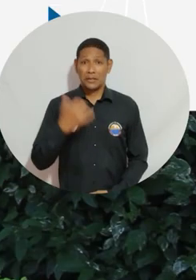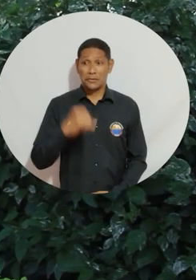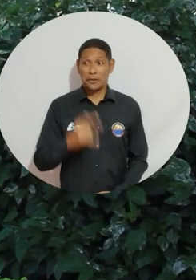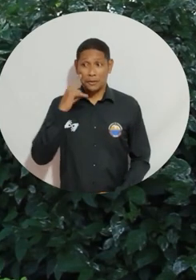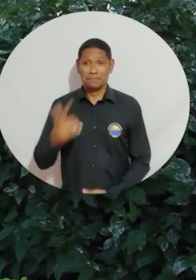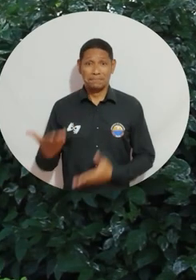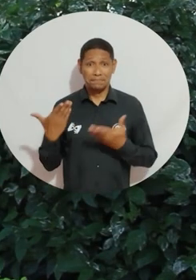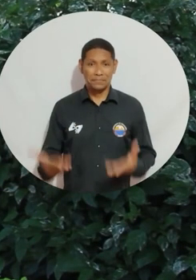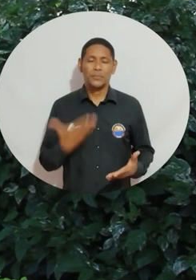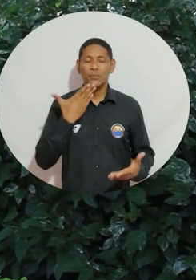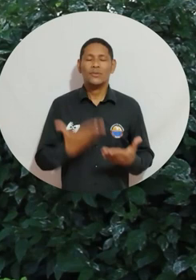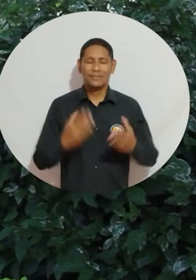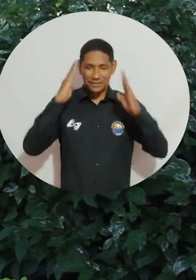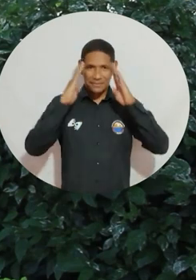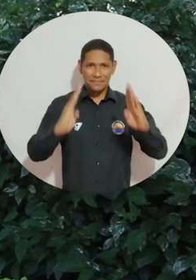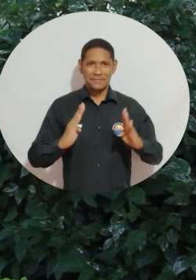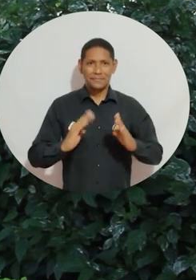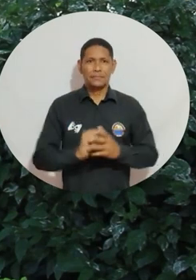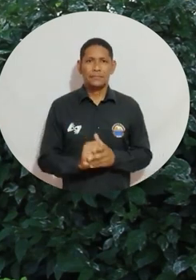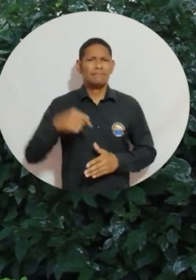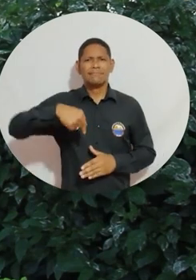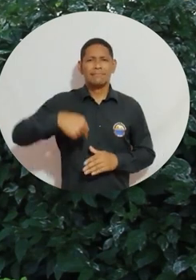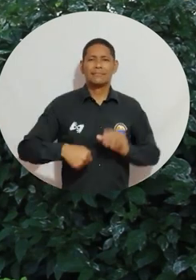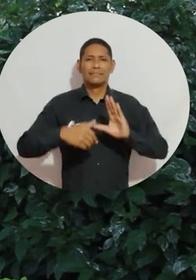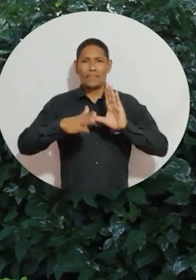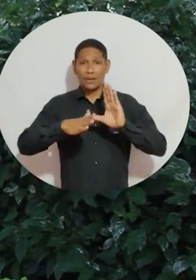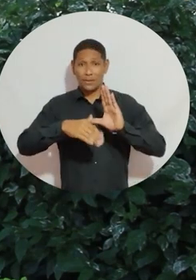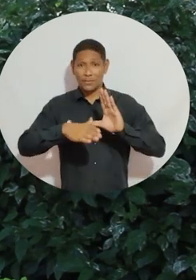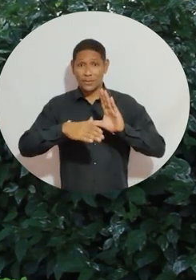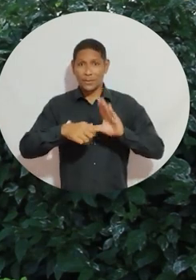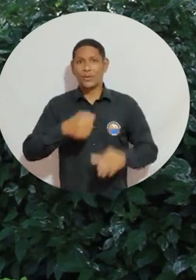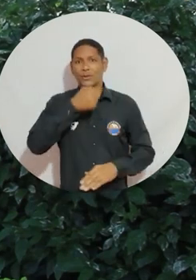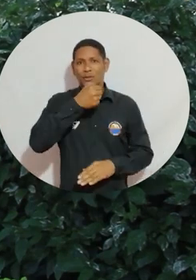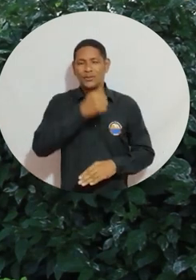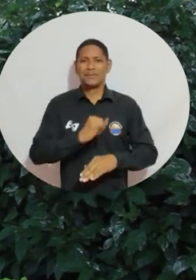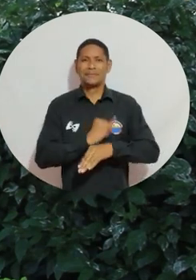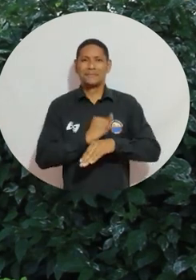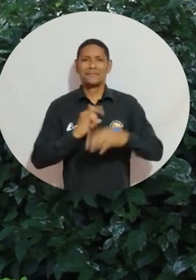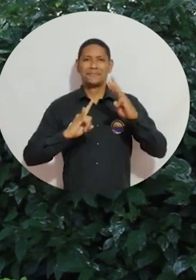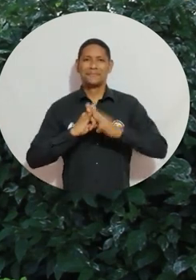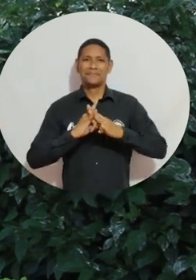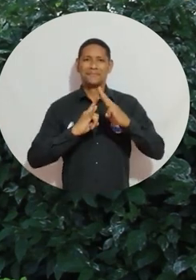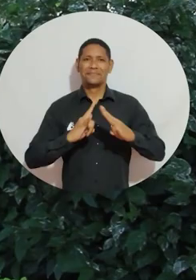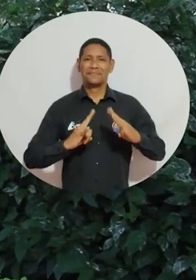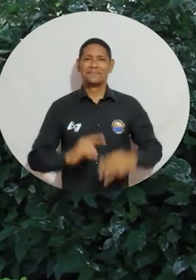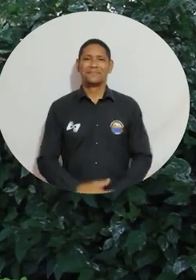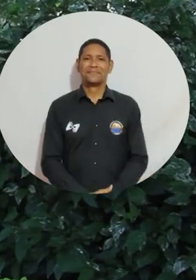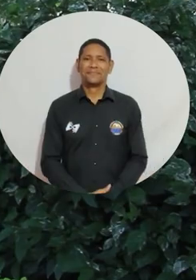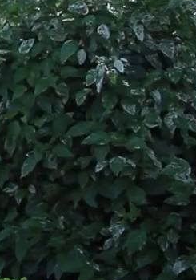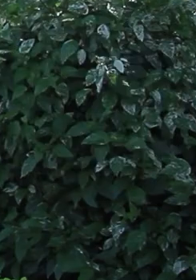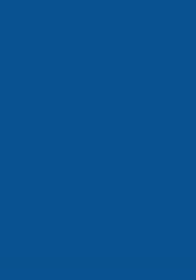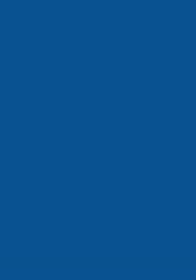Ya estamos de vuelta con ustedes. Gracias por su sintonía. Están viendo el Campus TV, programa institucional de la Universidad